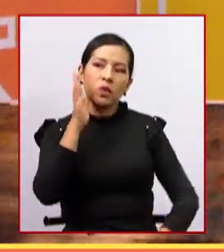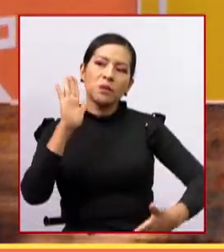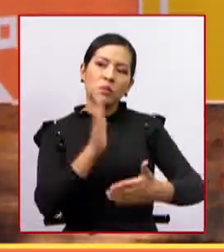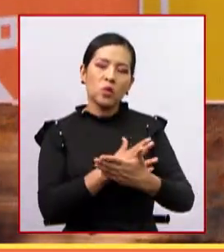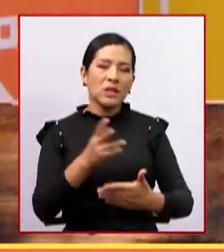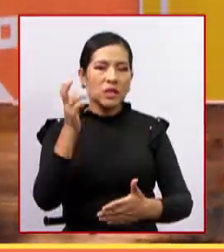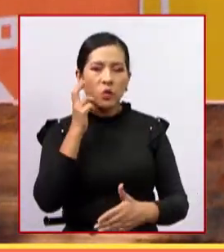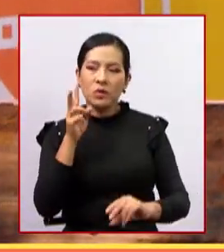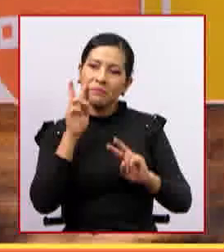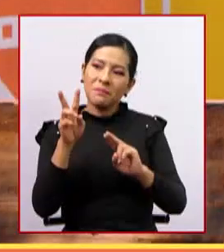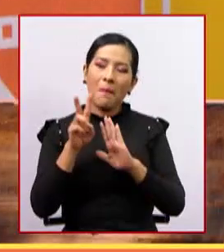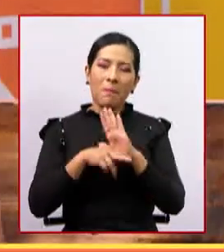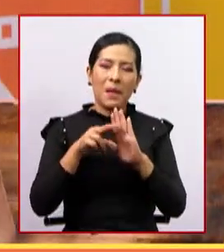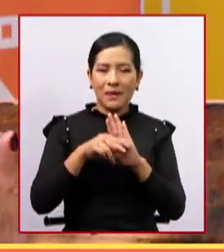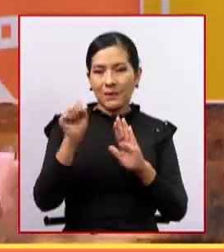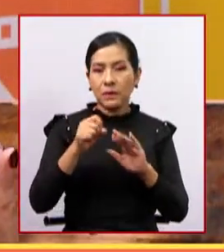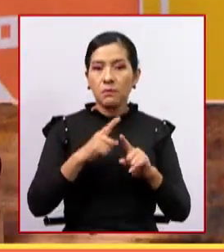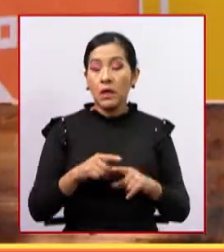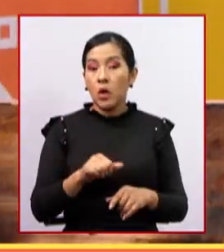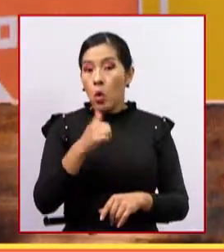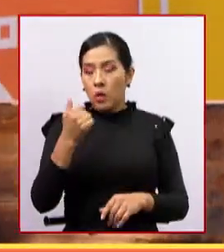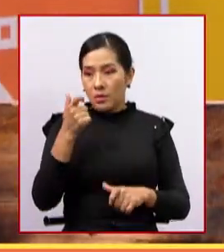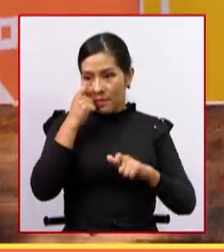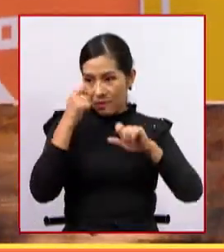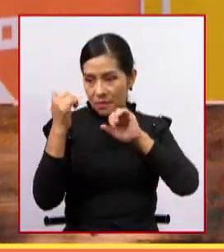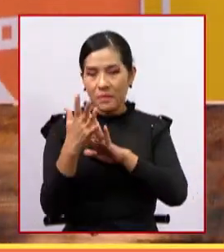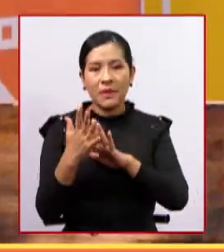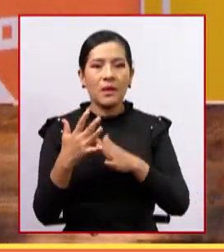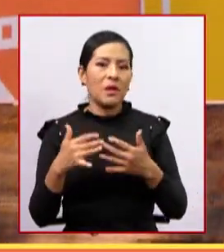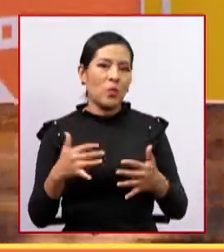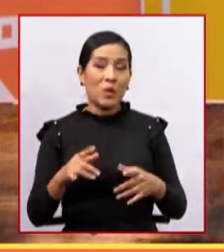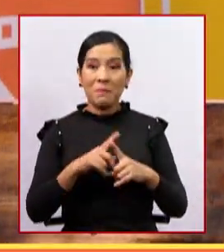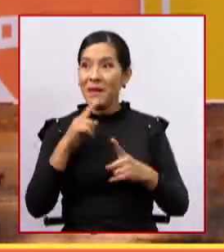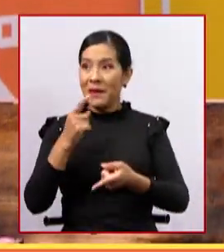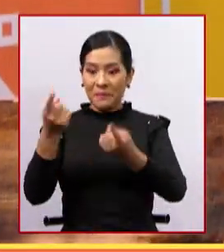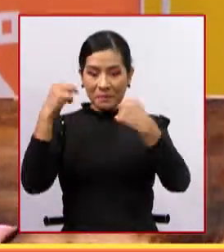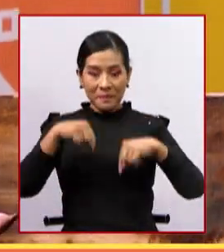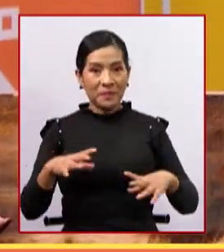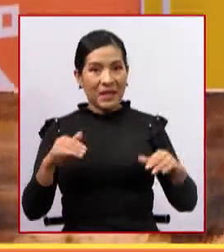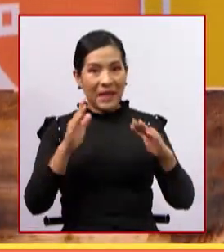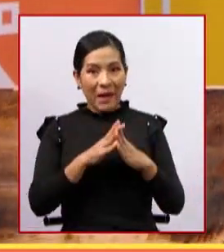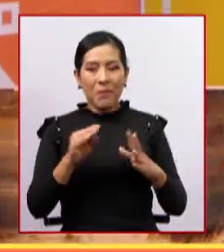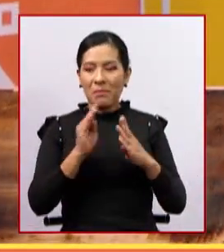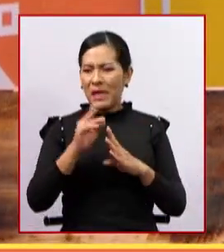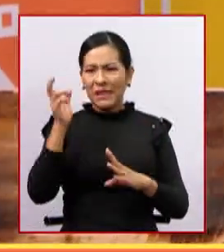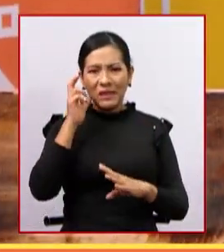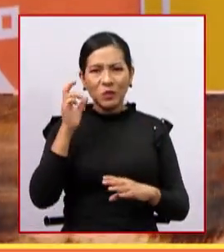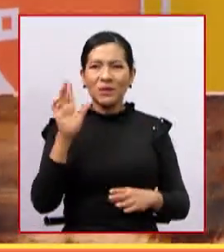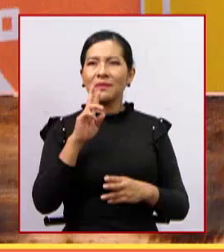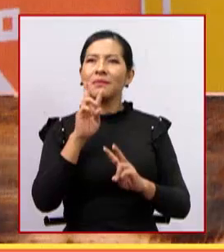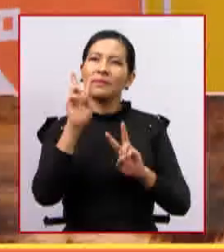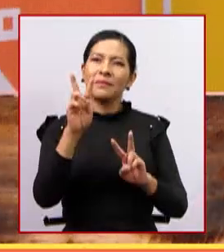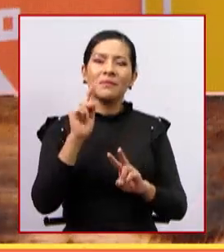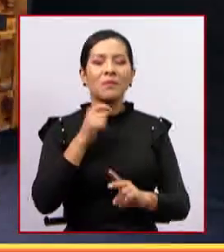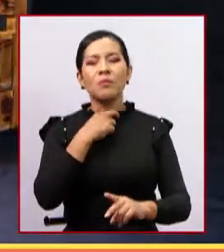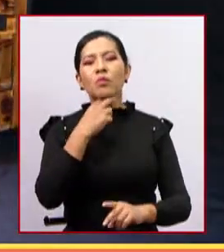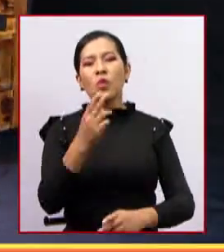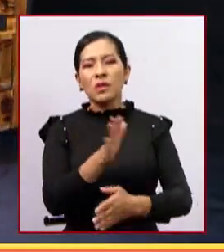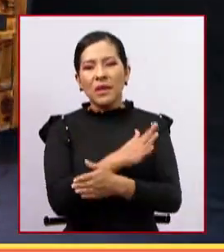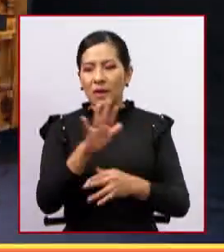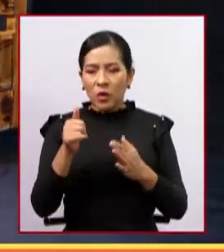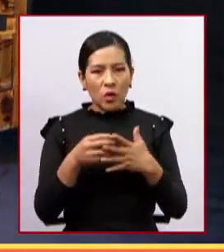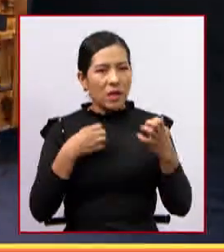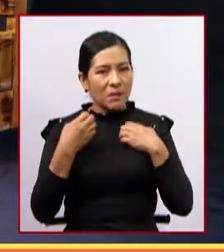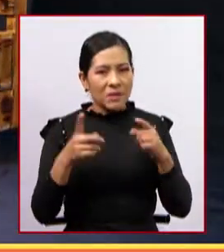de pronto ve los videos, pero otra cosa era verla ahí y saber que va a estar aquí y que las va a escuchar cantar, y saber que esa emoción también